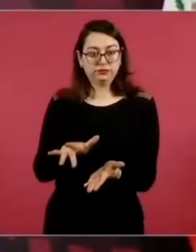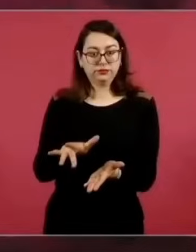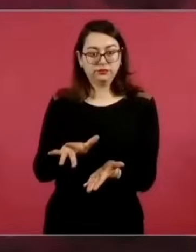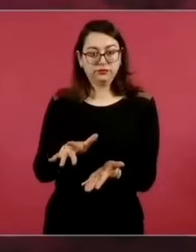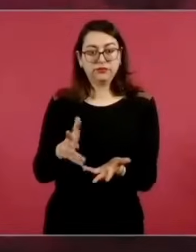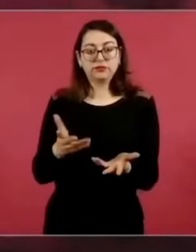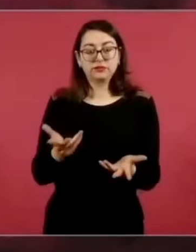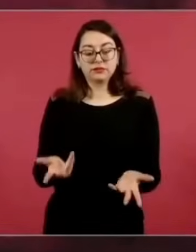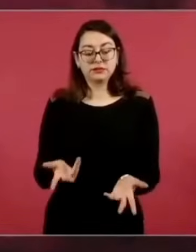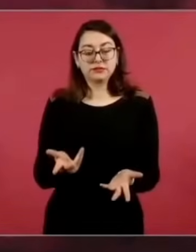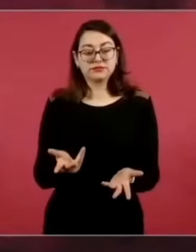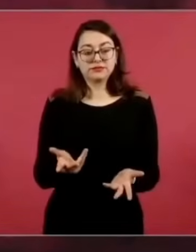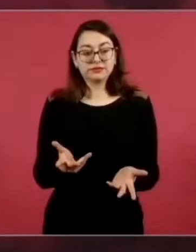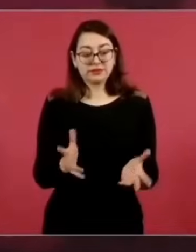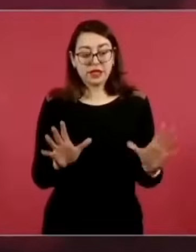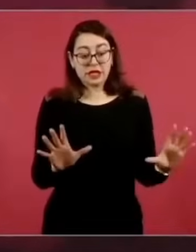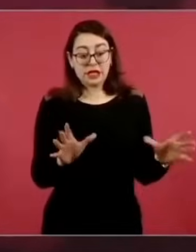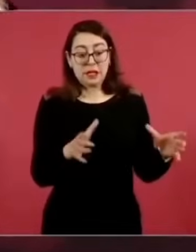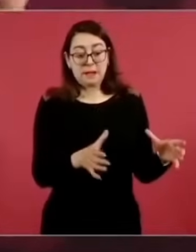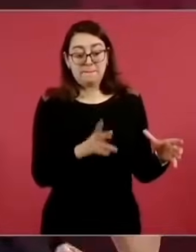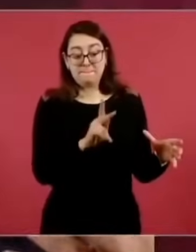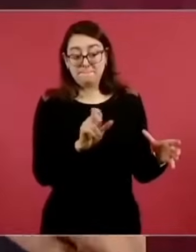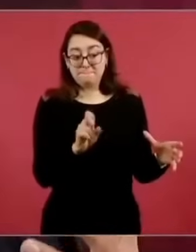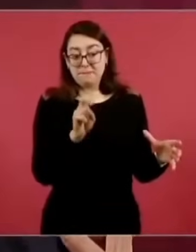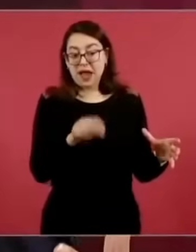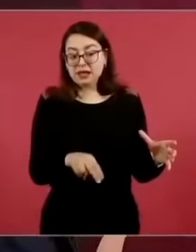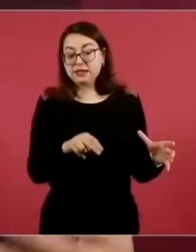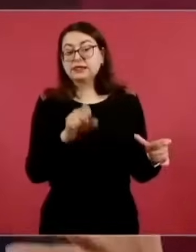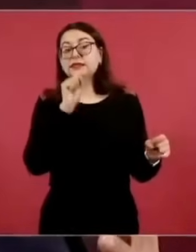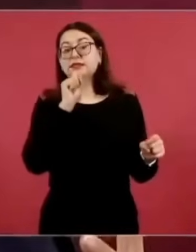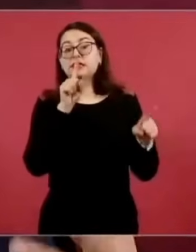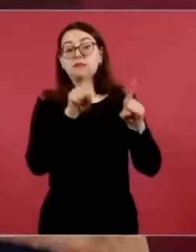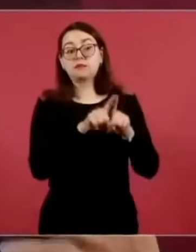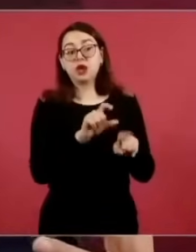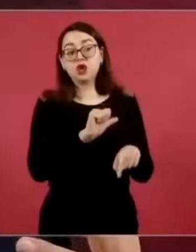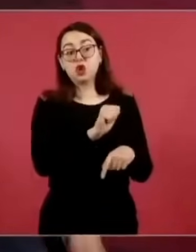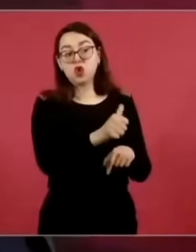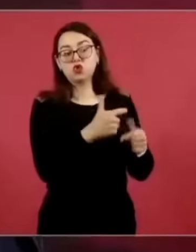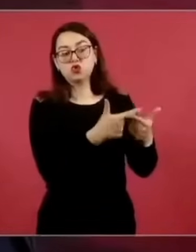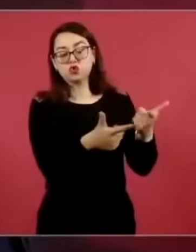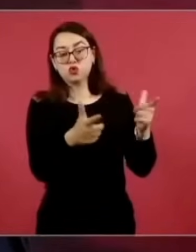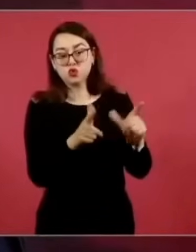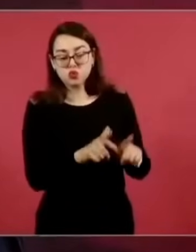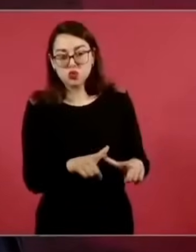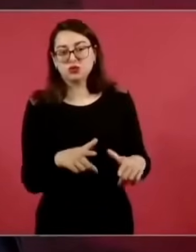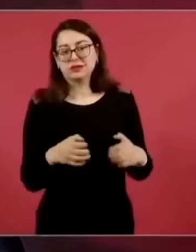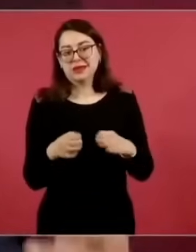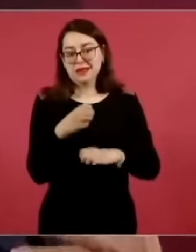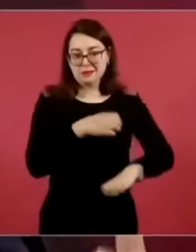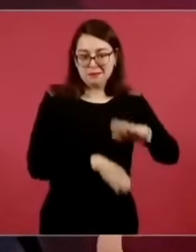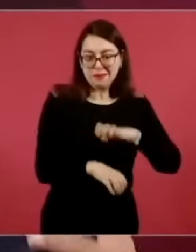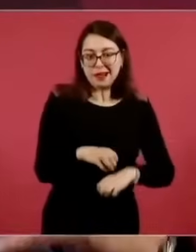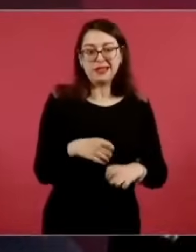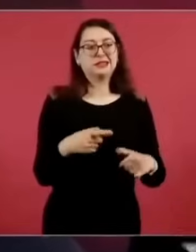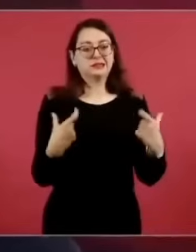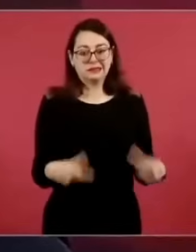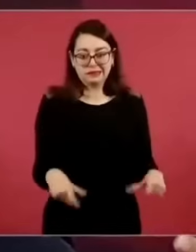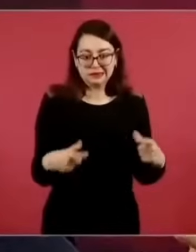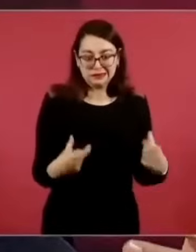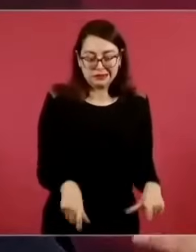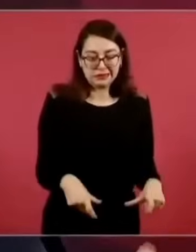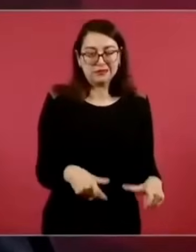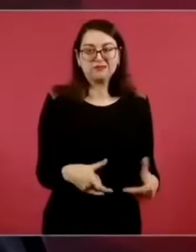es el PAN, estamos hablando de los grupos de poder económico en contra